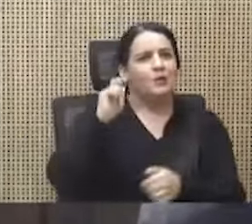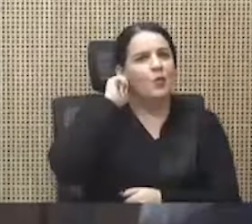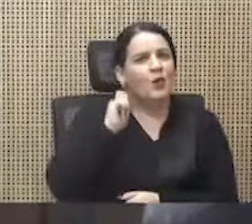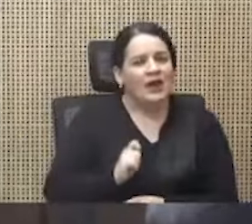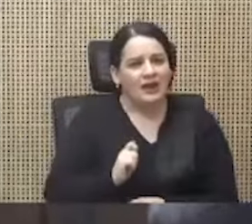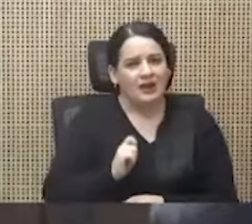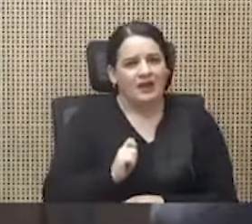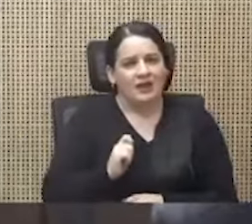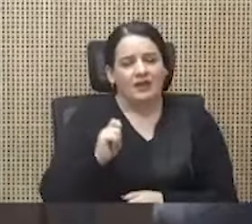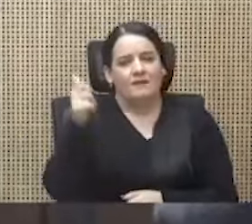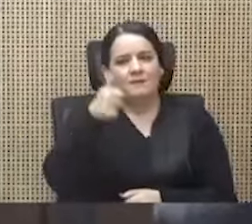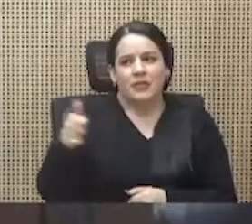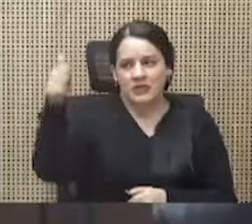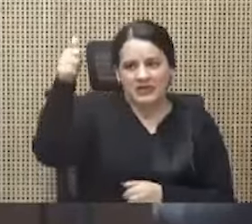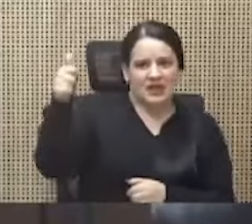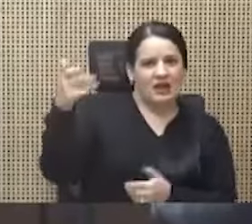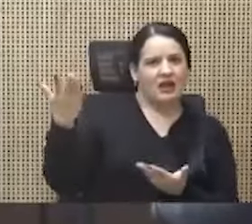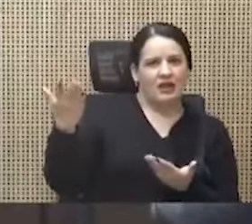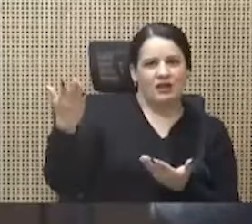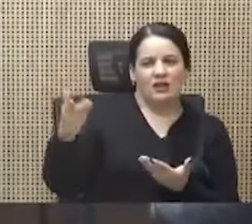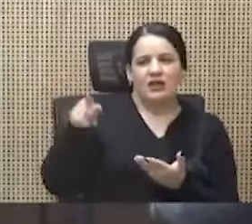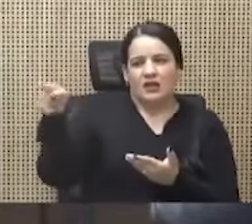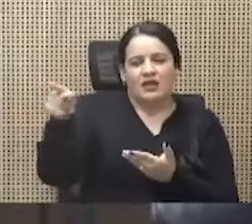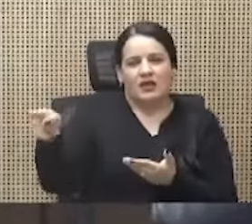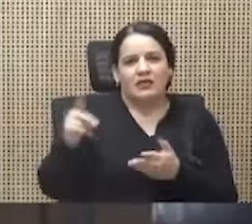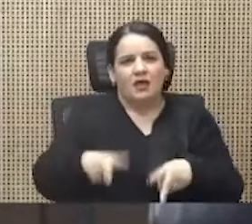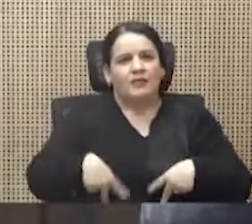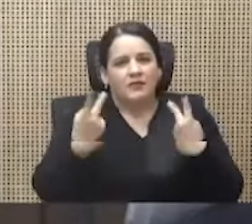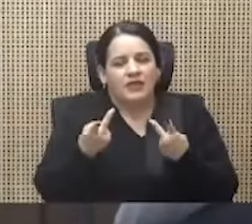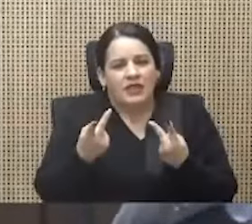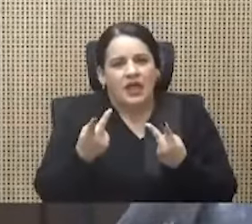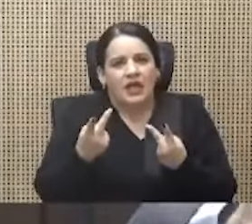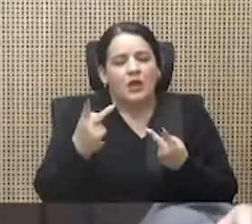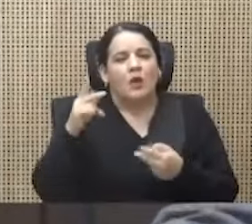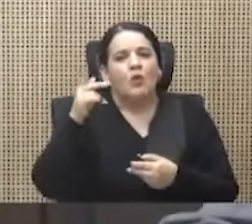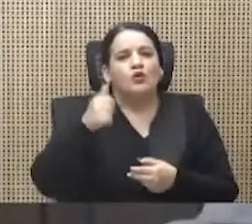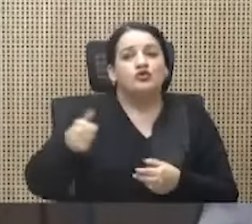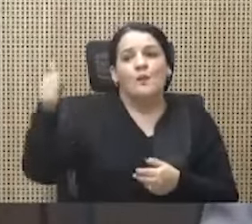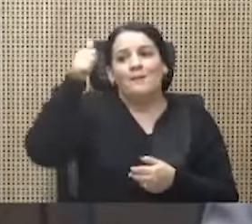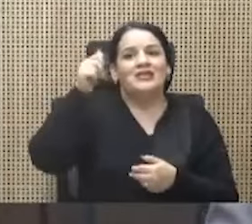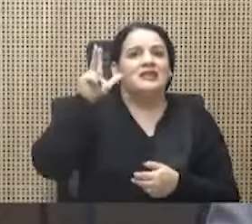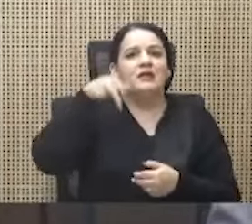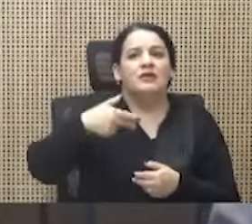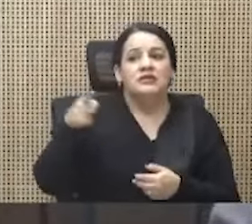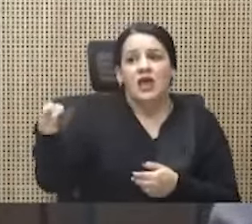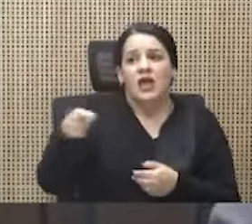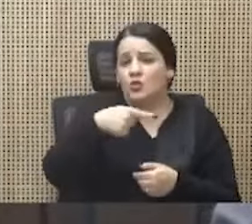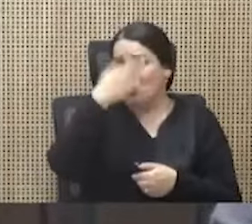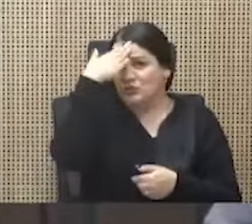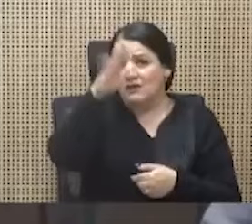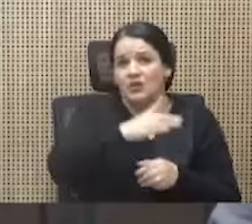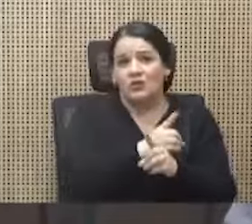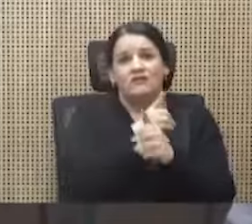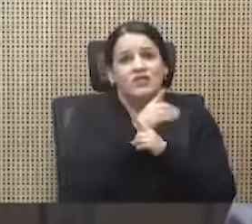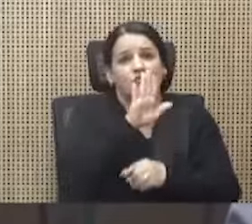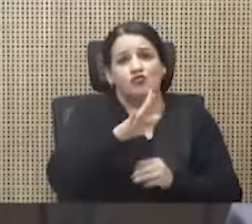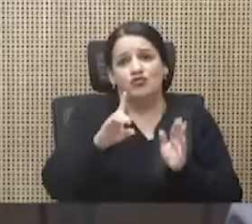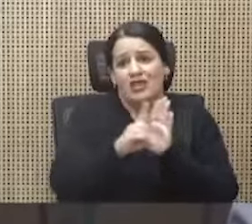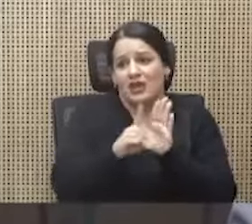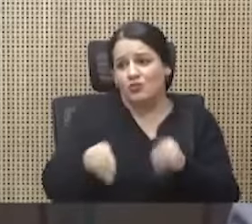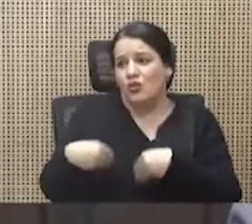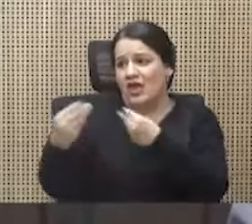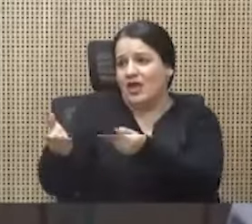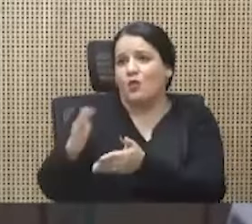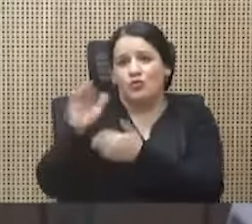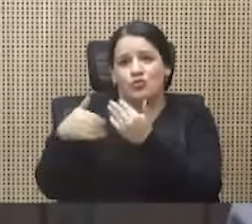las migajas que le han tirado los patriarcas porque no han sabido defender sus derechos, a decir hoy que la